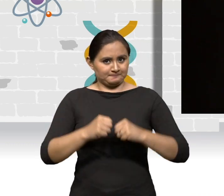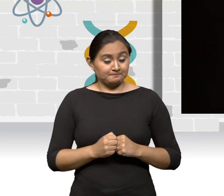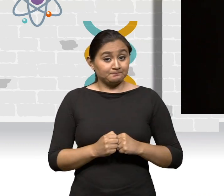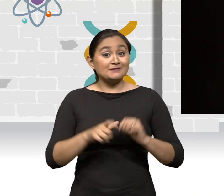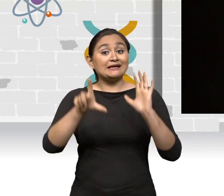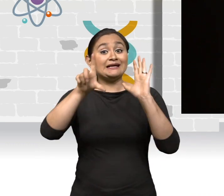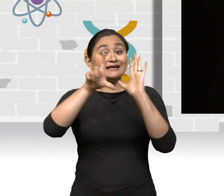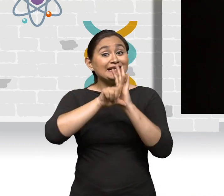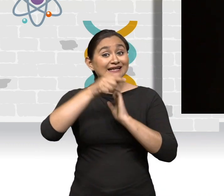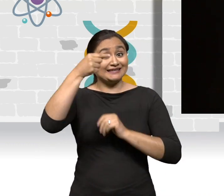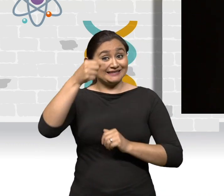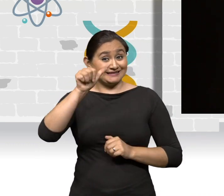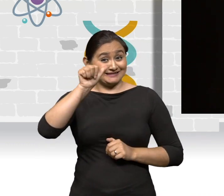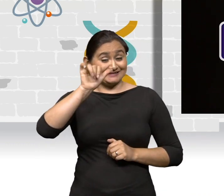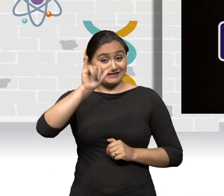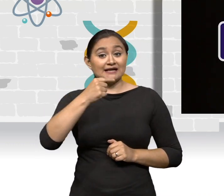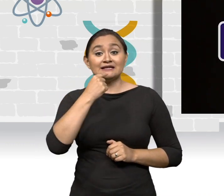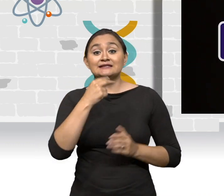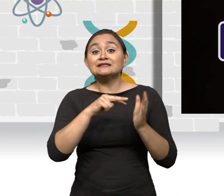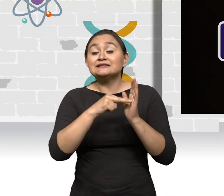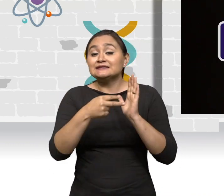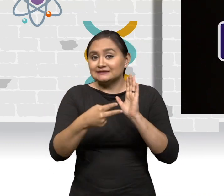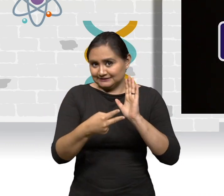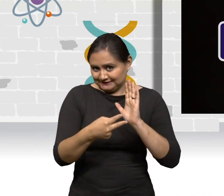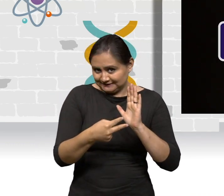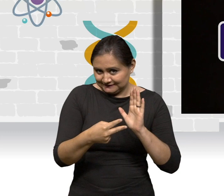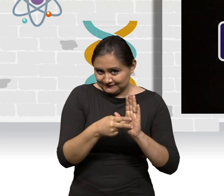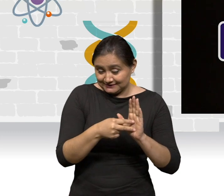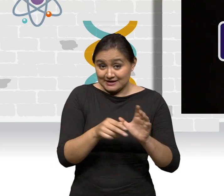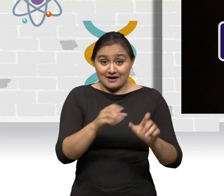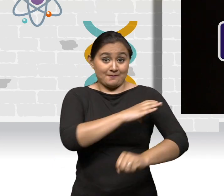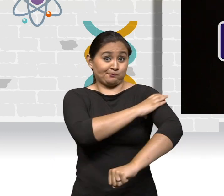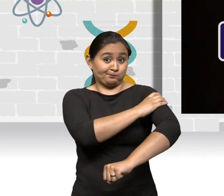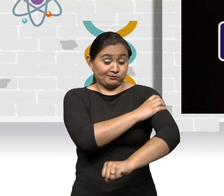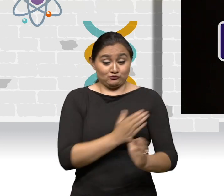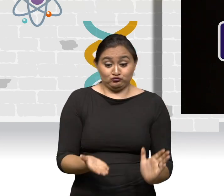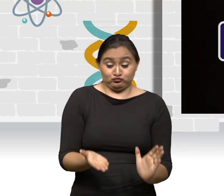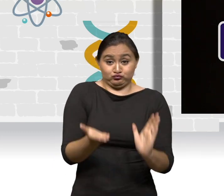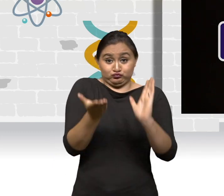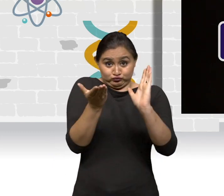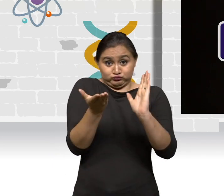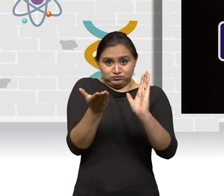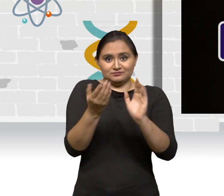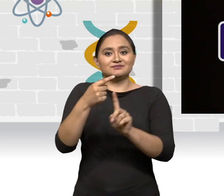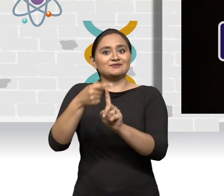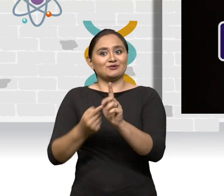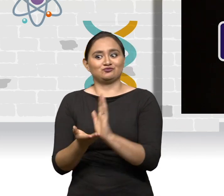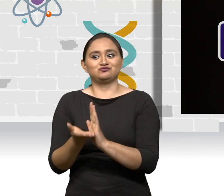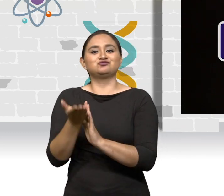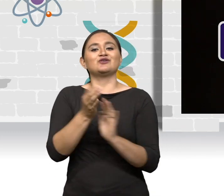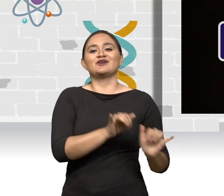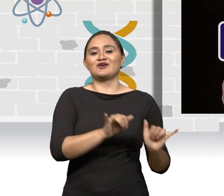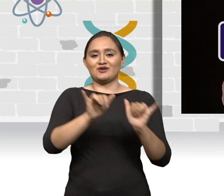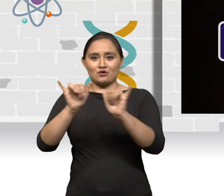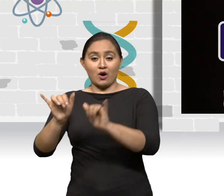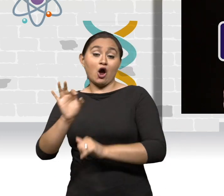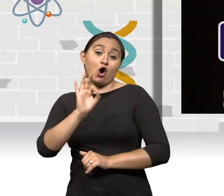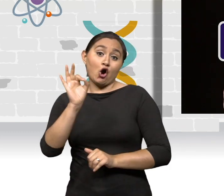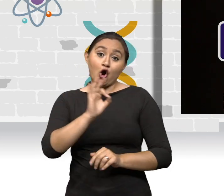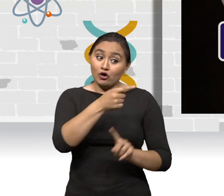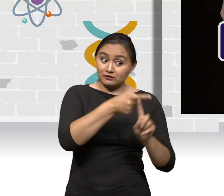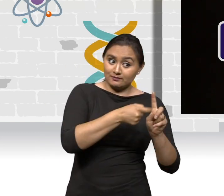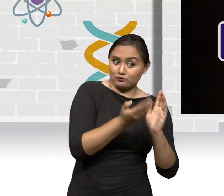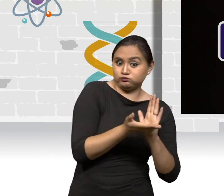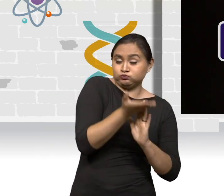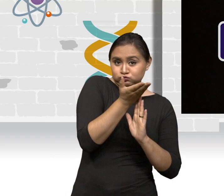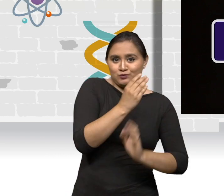ley de Gay-Lussac nos indica que cuando sube la presión, también sube la temperatura del gas y de igual manera, si sube la temperatura, sube la